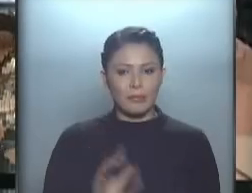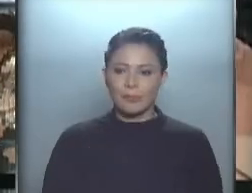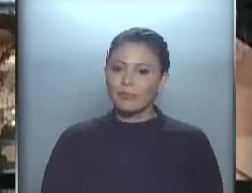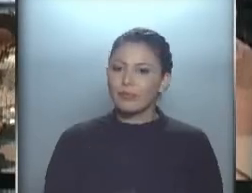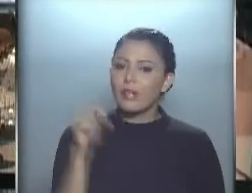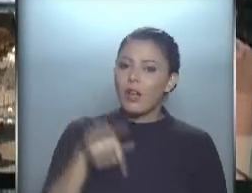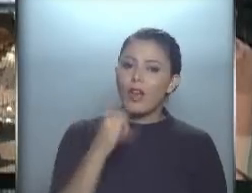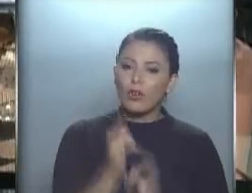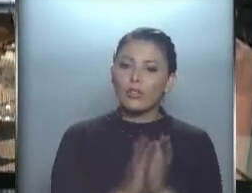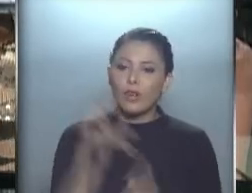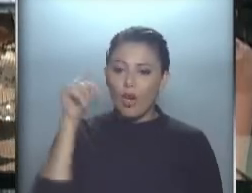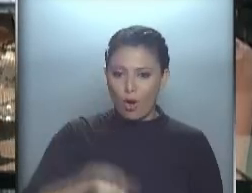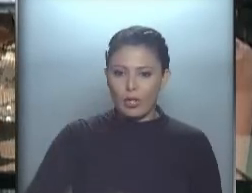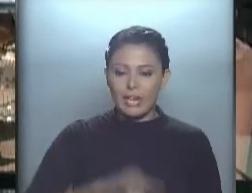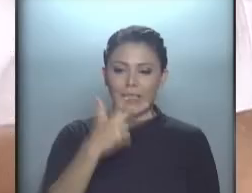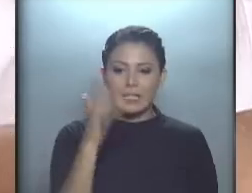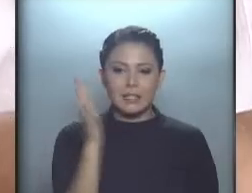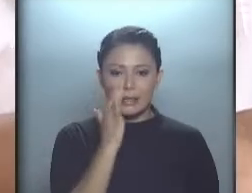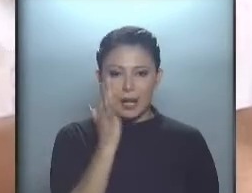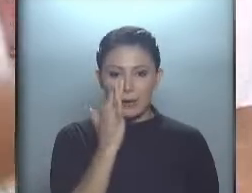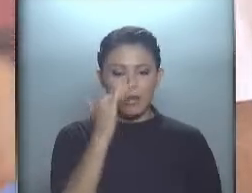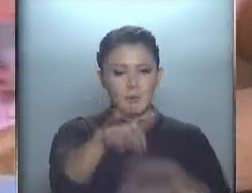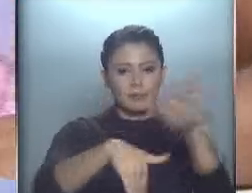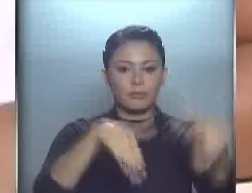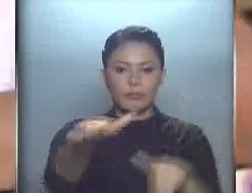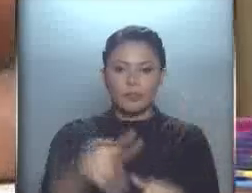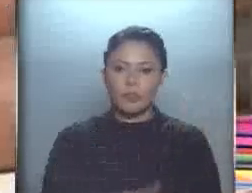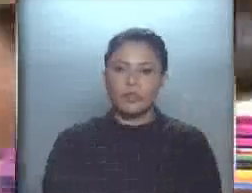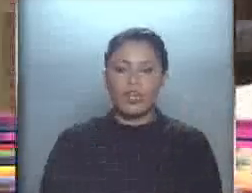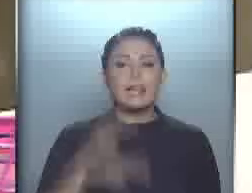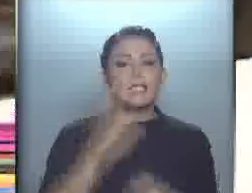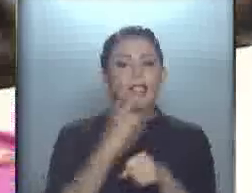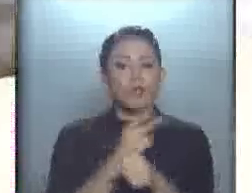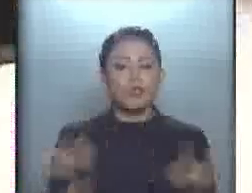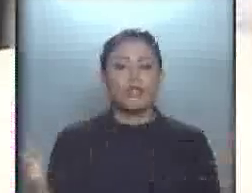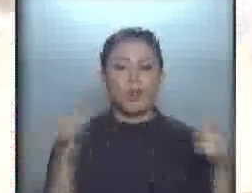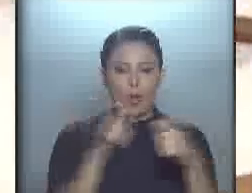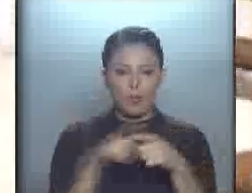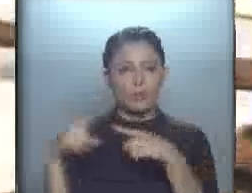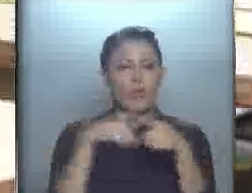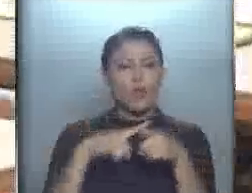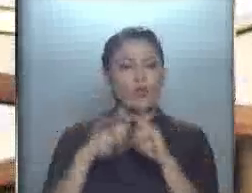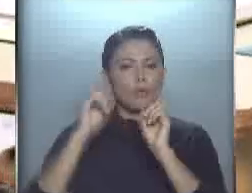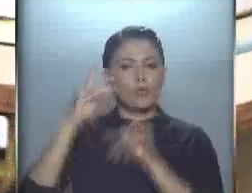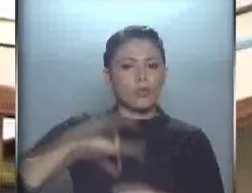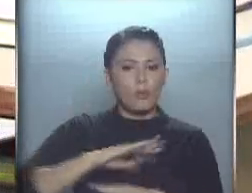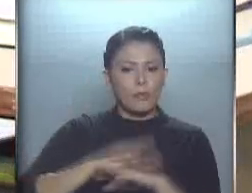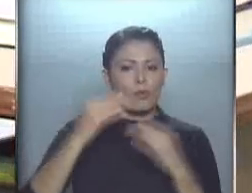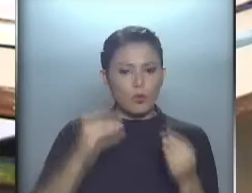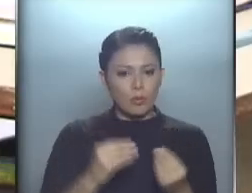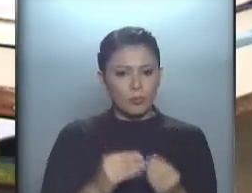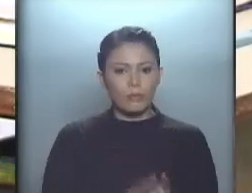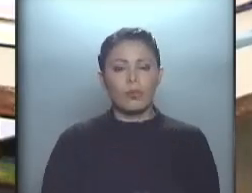Hablamos ahora de lo que va a pasar hoy a las 3 de la tarde la convocatoria A esta segunda instancia de la paritaria docente